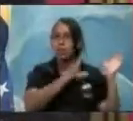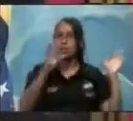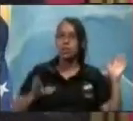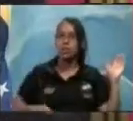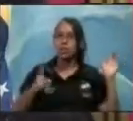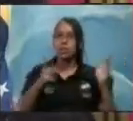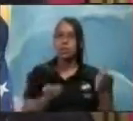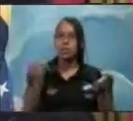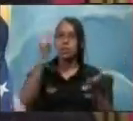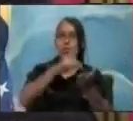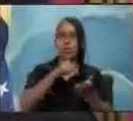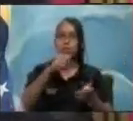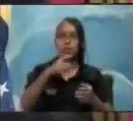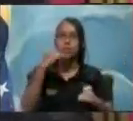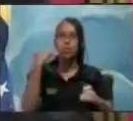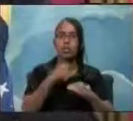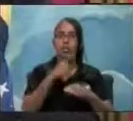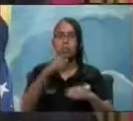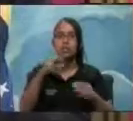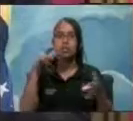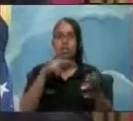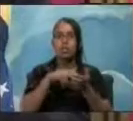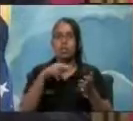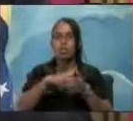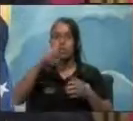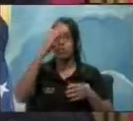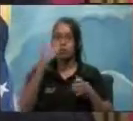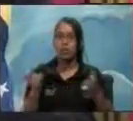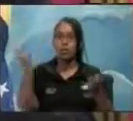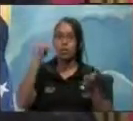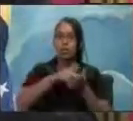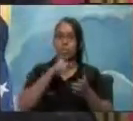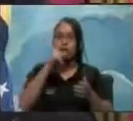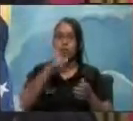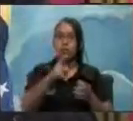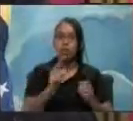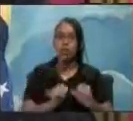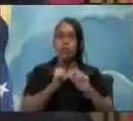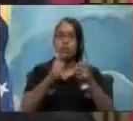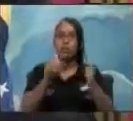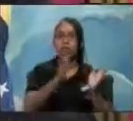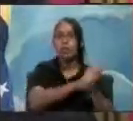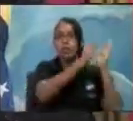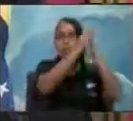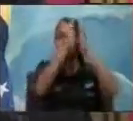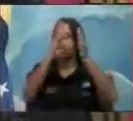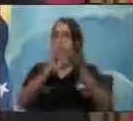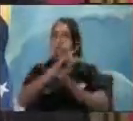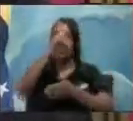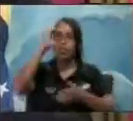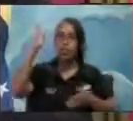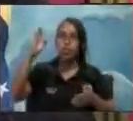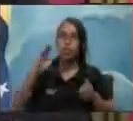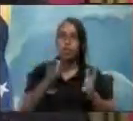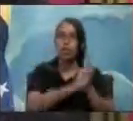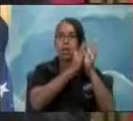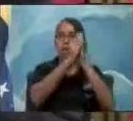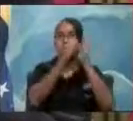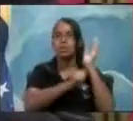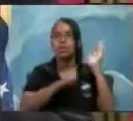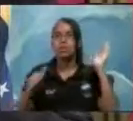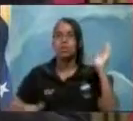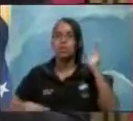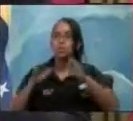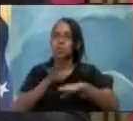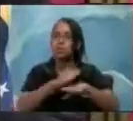va a levantar. Y como ese cojo, Dios lo levantó y usted empezará a alabar gloria a Dios y alabar al Señor porque